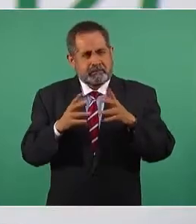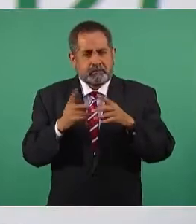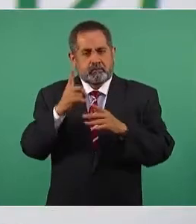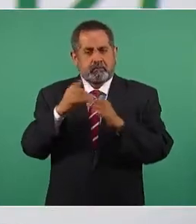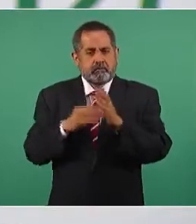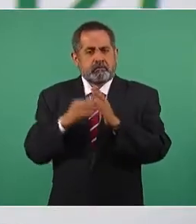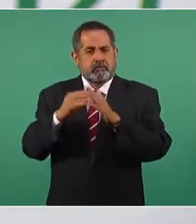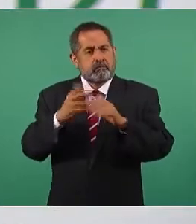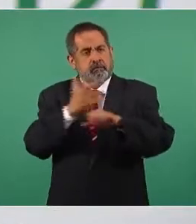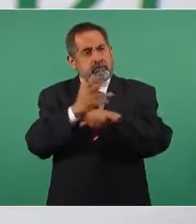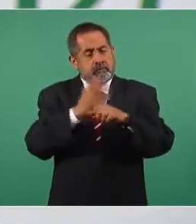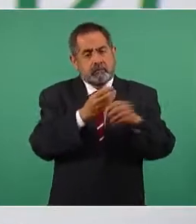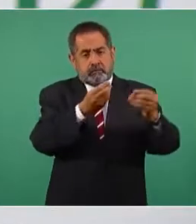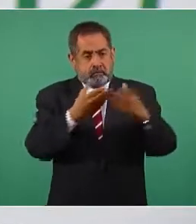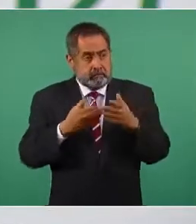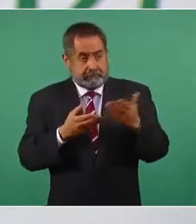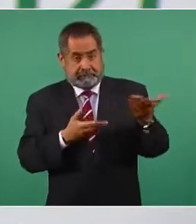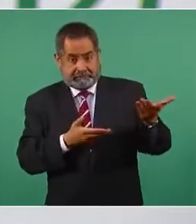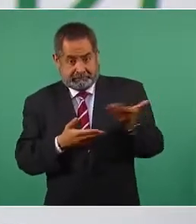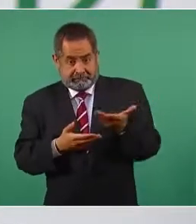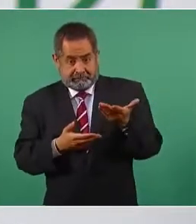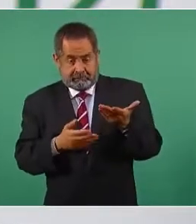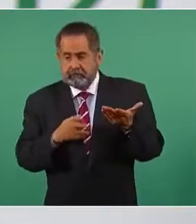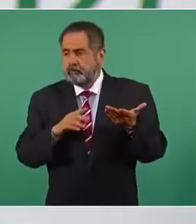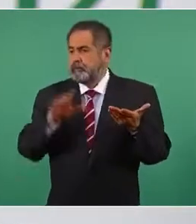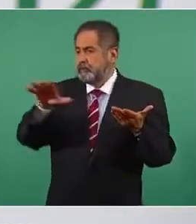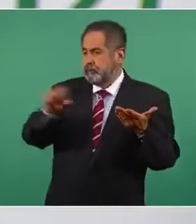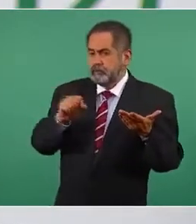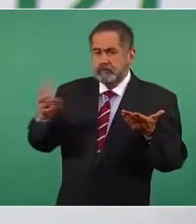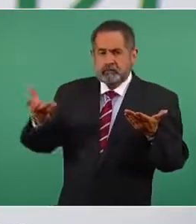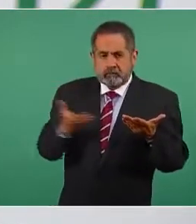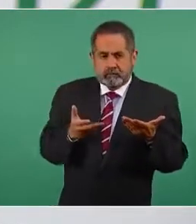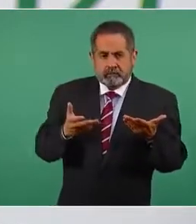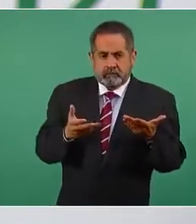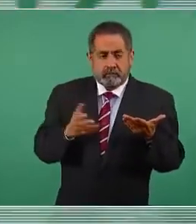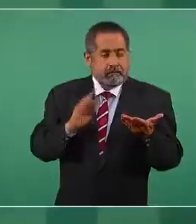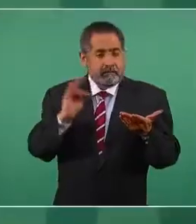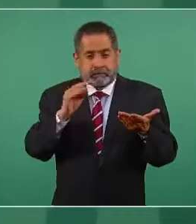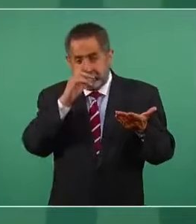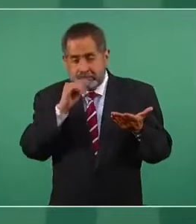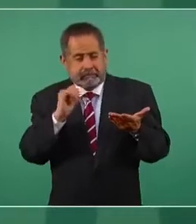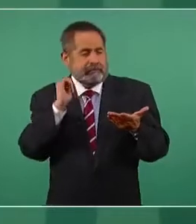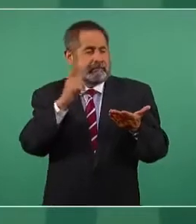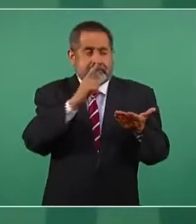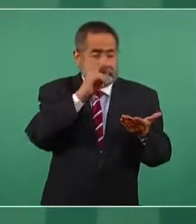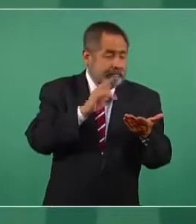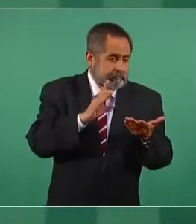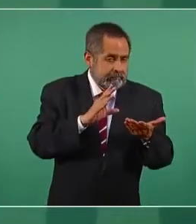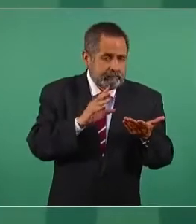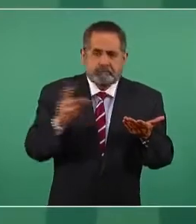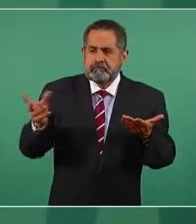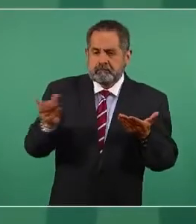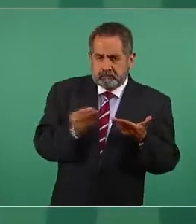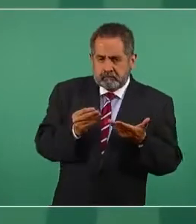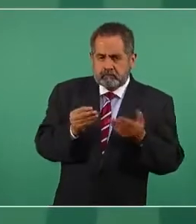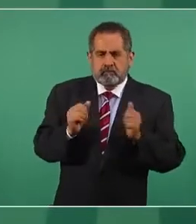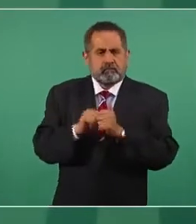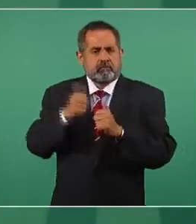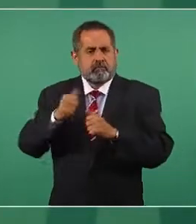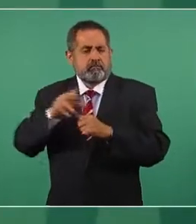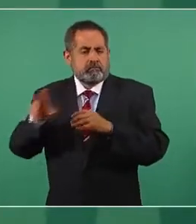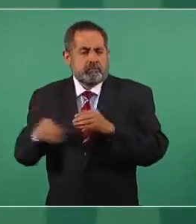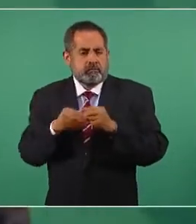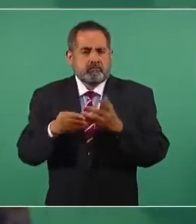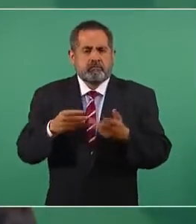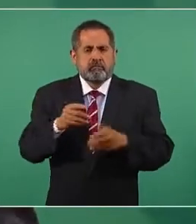que viene de los Estados Unidos de este ofrecimiento y el resto lo vamos a conseguir. Si no se pudiese por alguna razón, lo complementamos con otra vacuna que